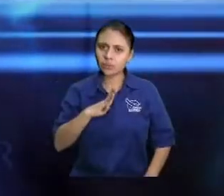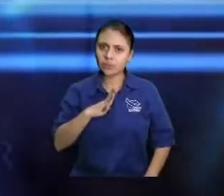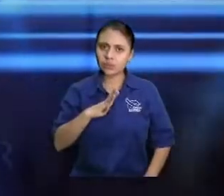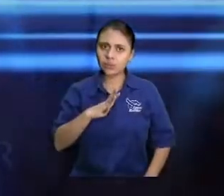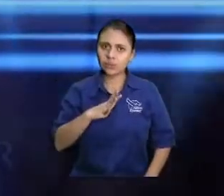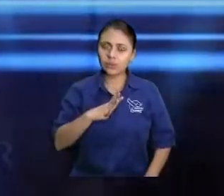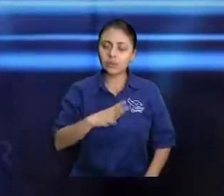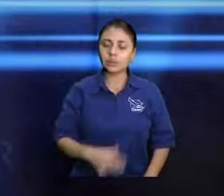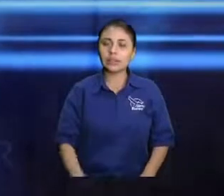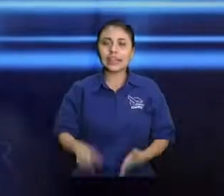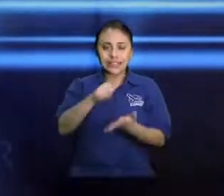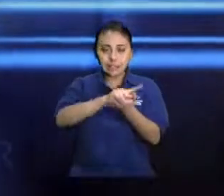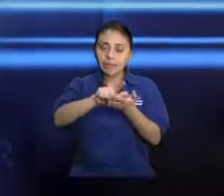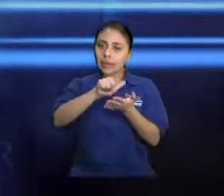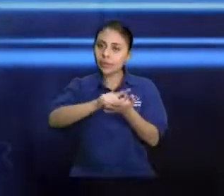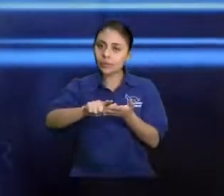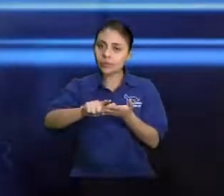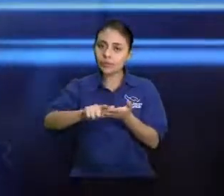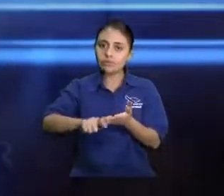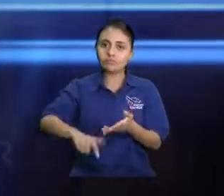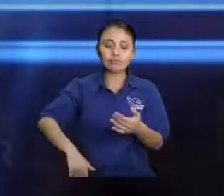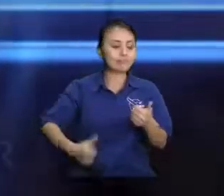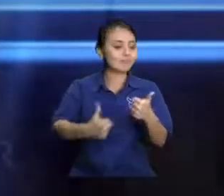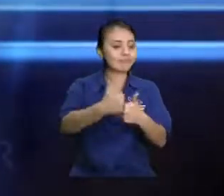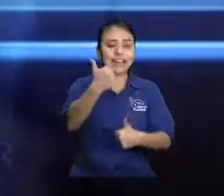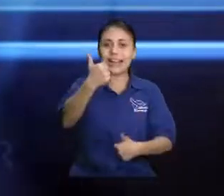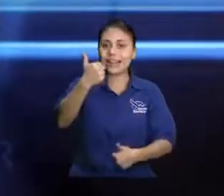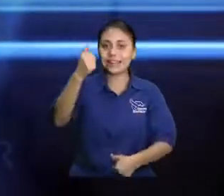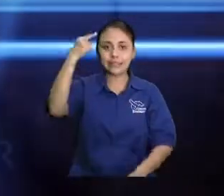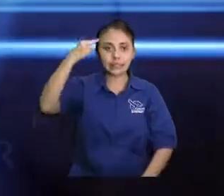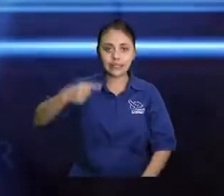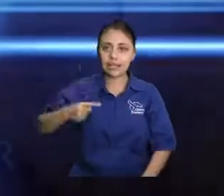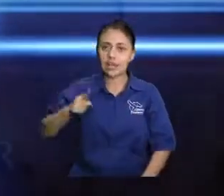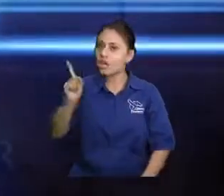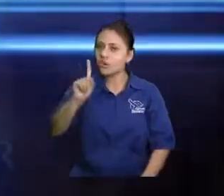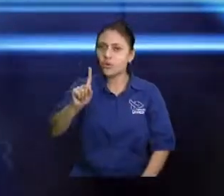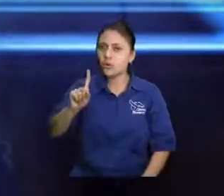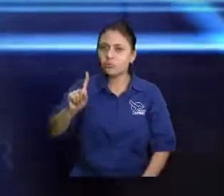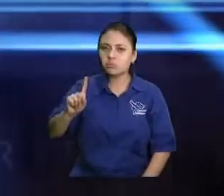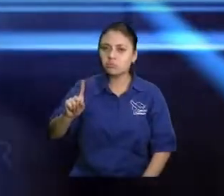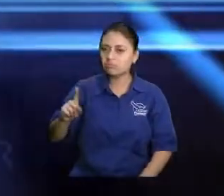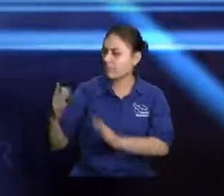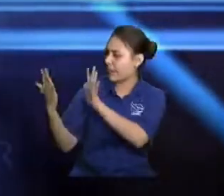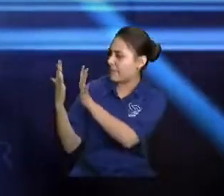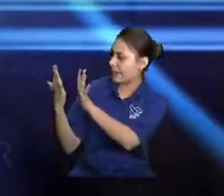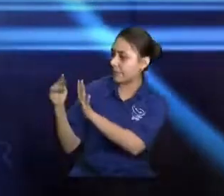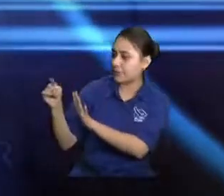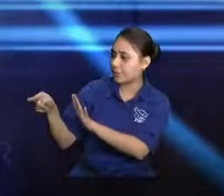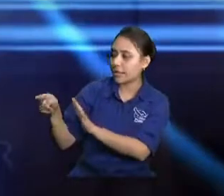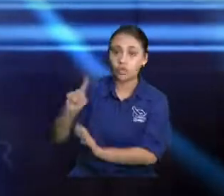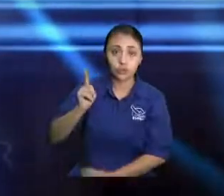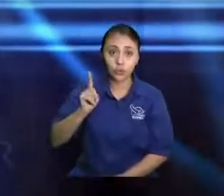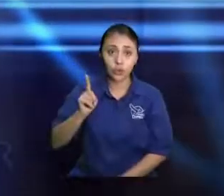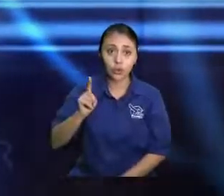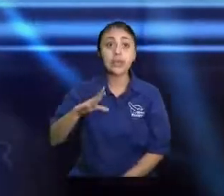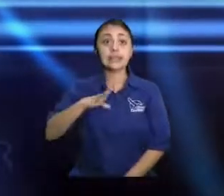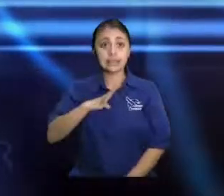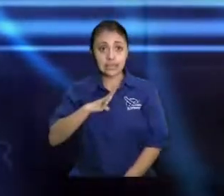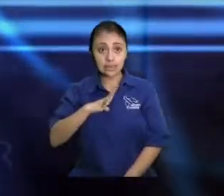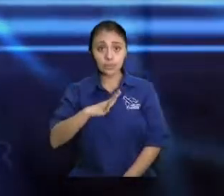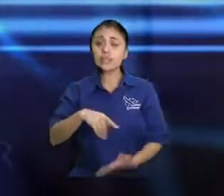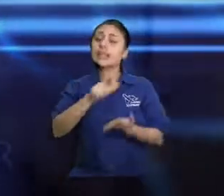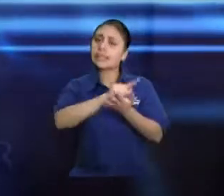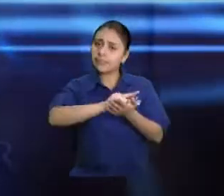confrontarnos día con día, no con los pensamientos de fulano, mengano, perencejo, sino que vernos en el espejo de la palabra